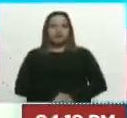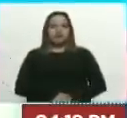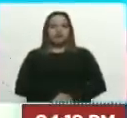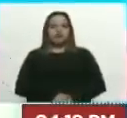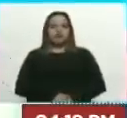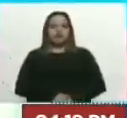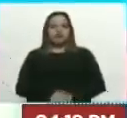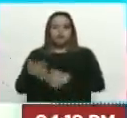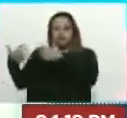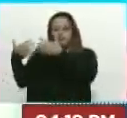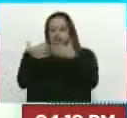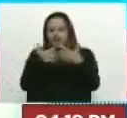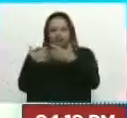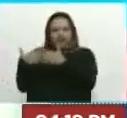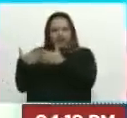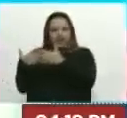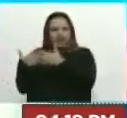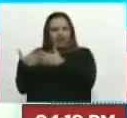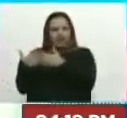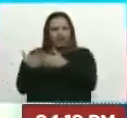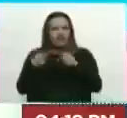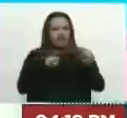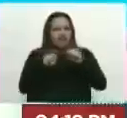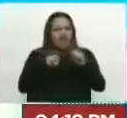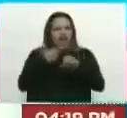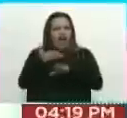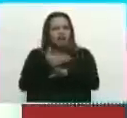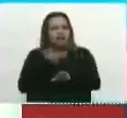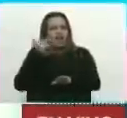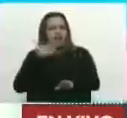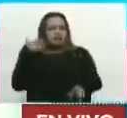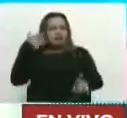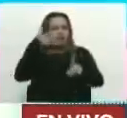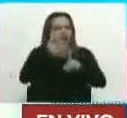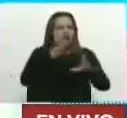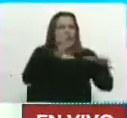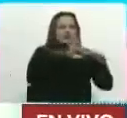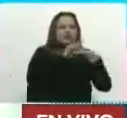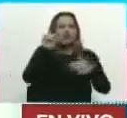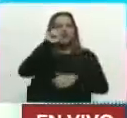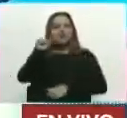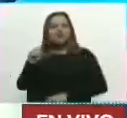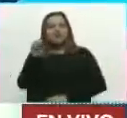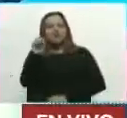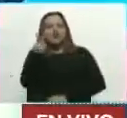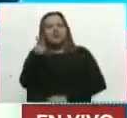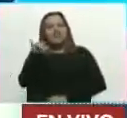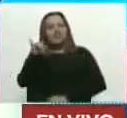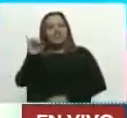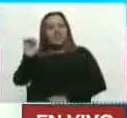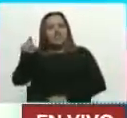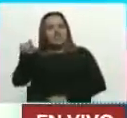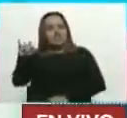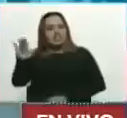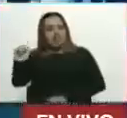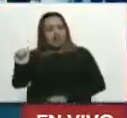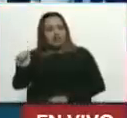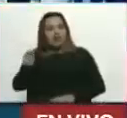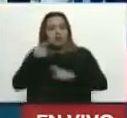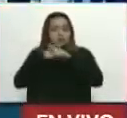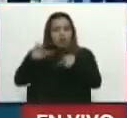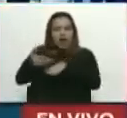la Guerra Fría era contra la Unión Soviética, pero es que ahora lo tiene súper claro, o sea, la OTAN lo dice